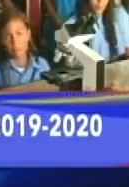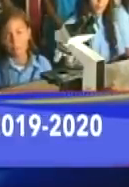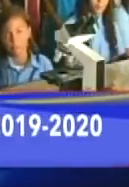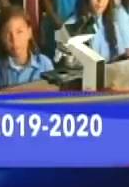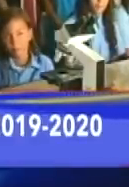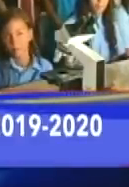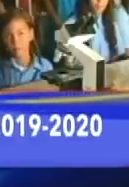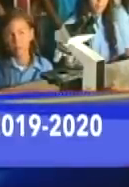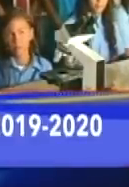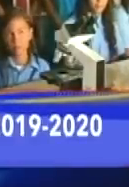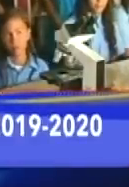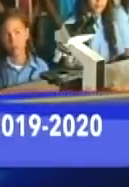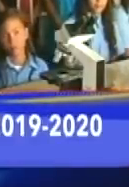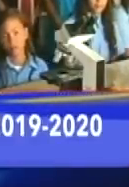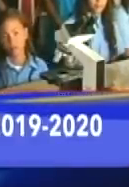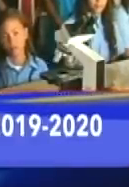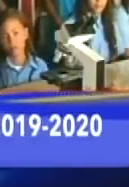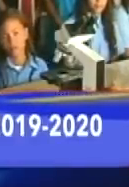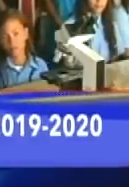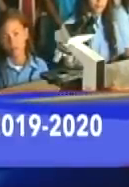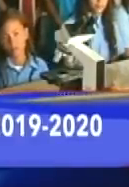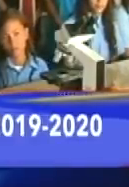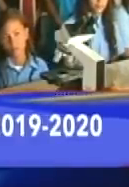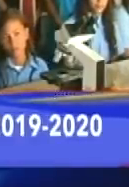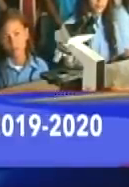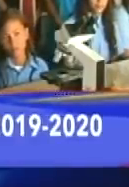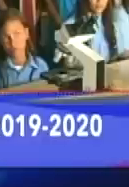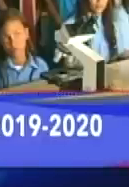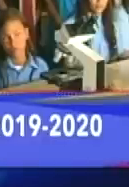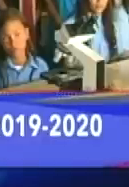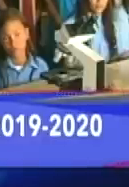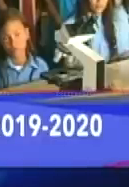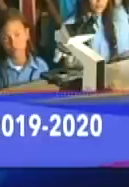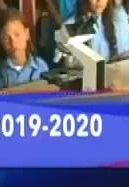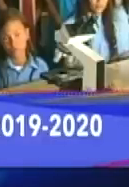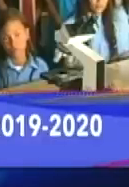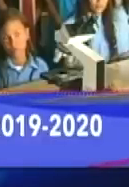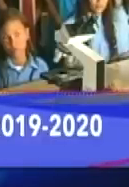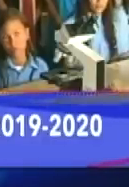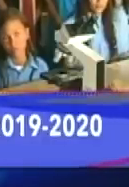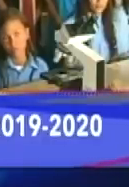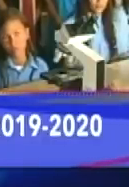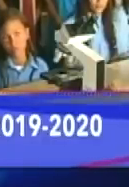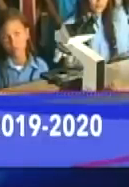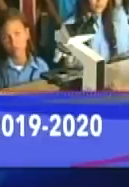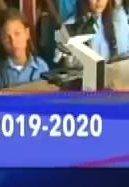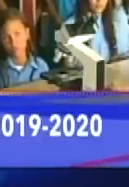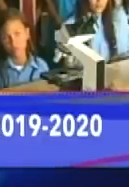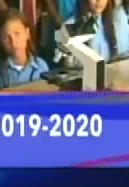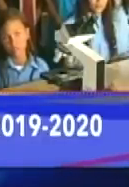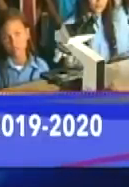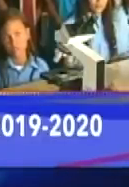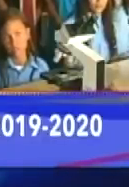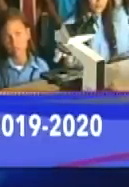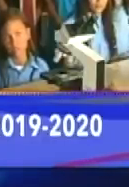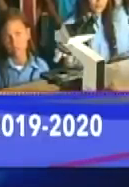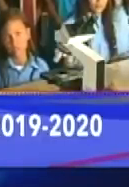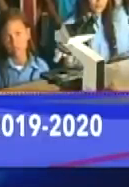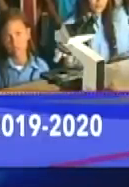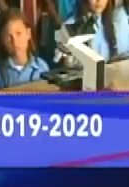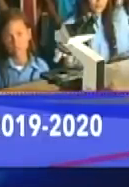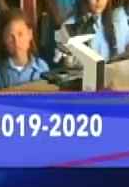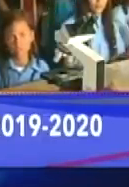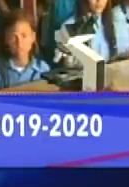seguirá floreciendo con su carácter público gratuito y con la calidad máxima gracia miranda mi saludo